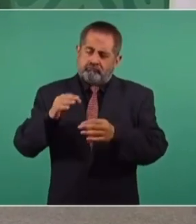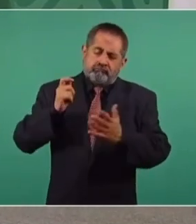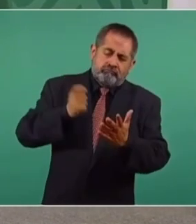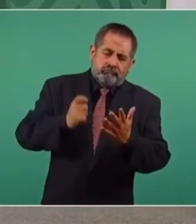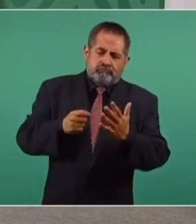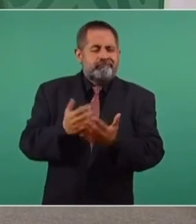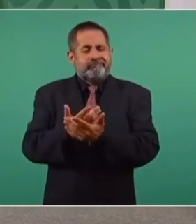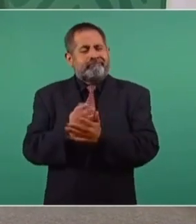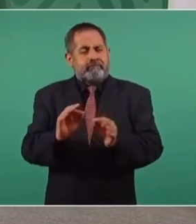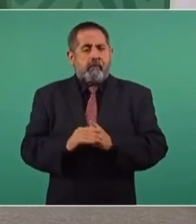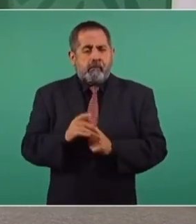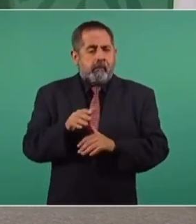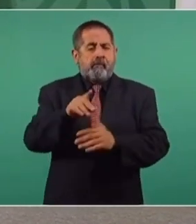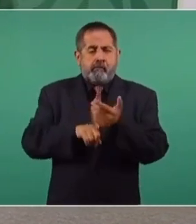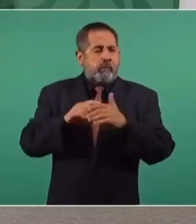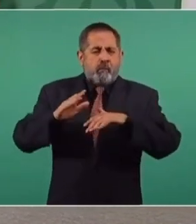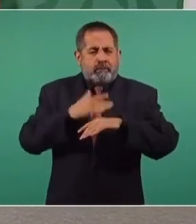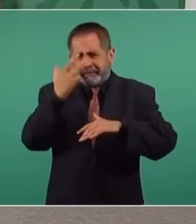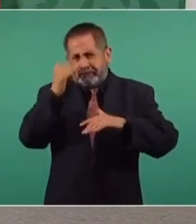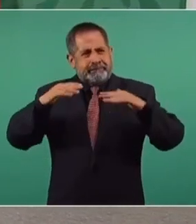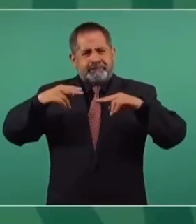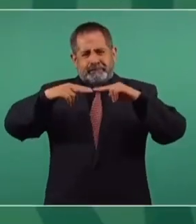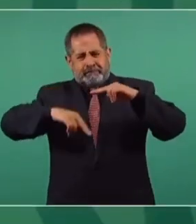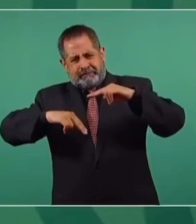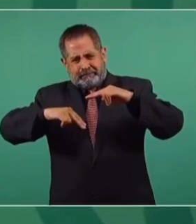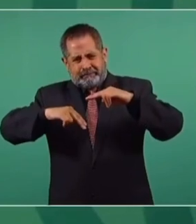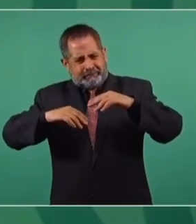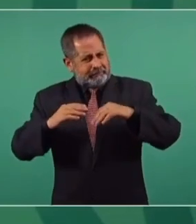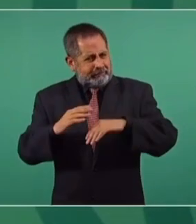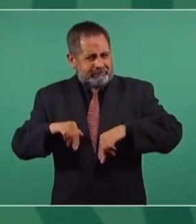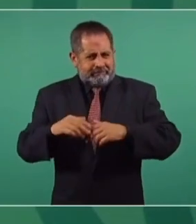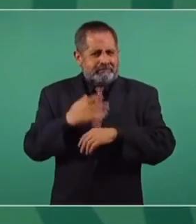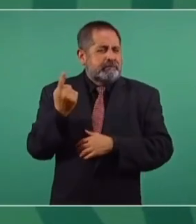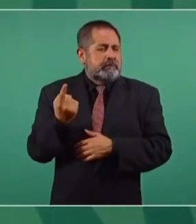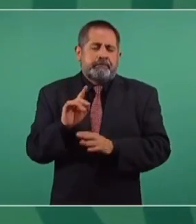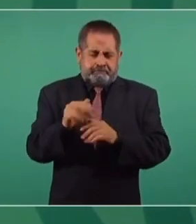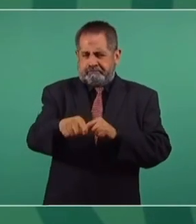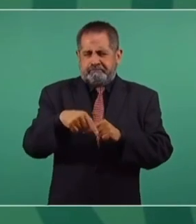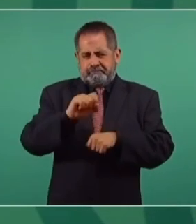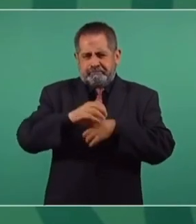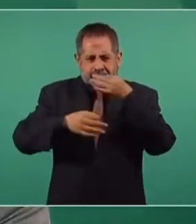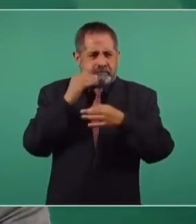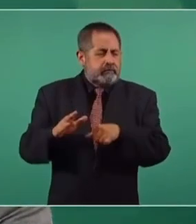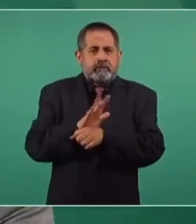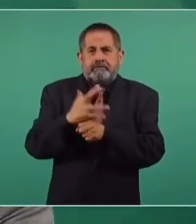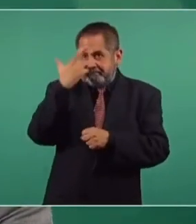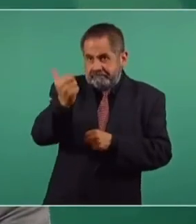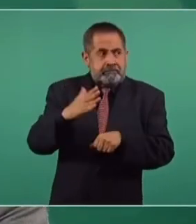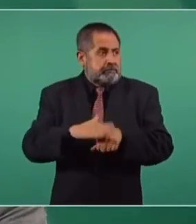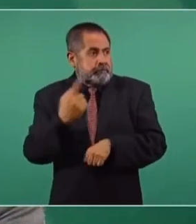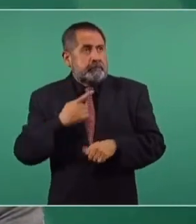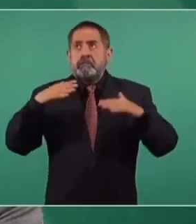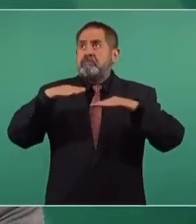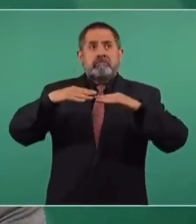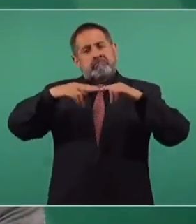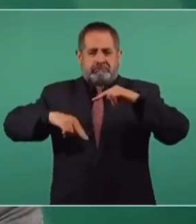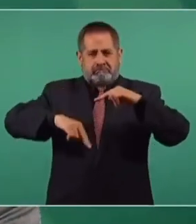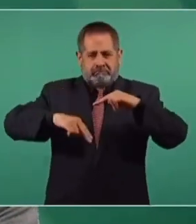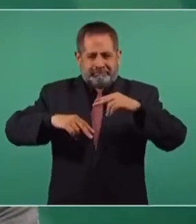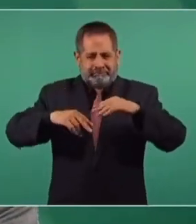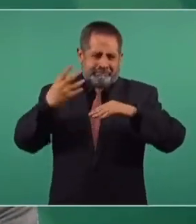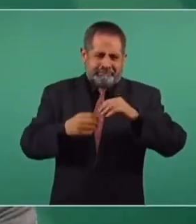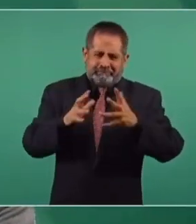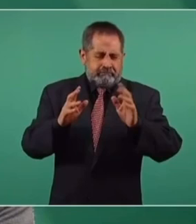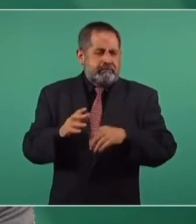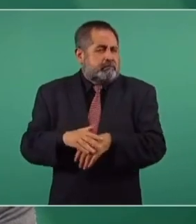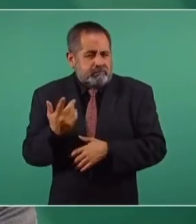sobre el porqué de este lamentable accidente, que ocasionó el que se